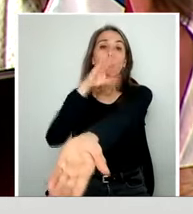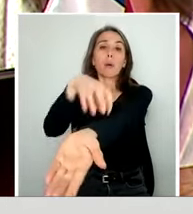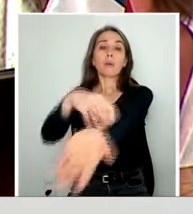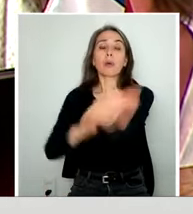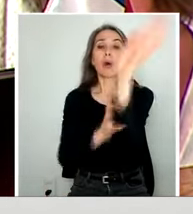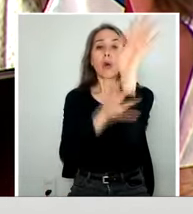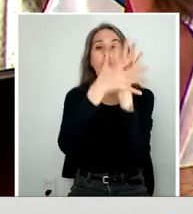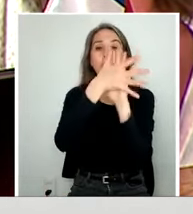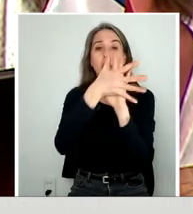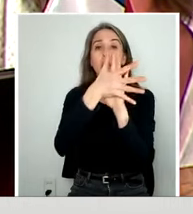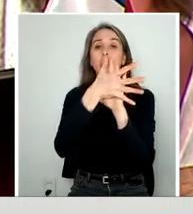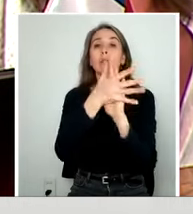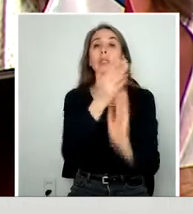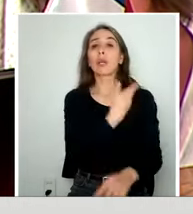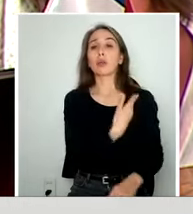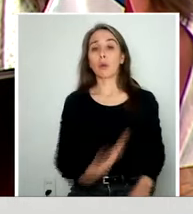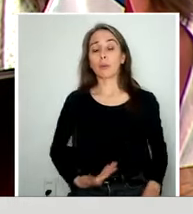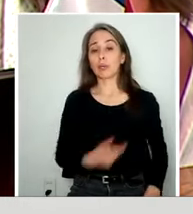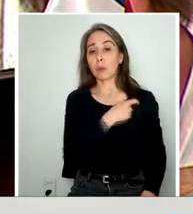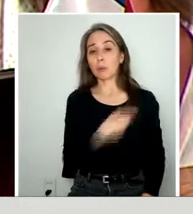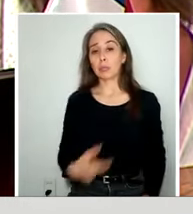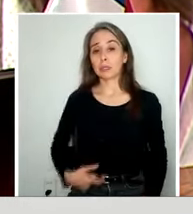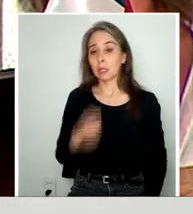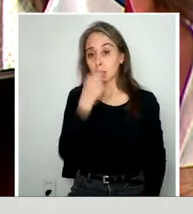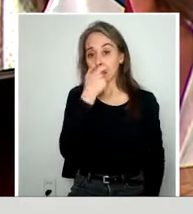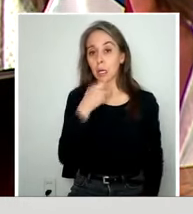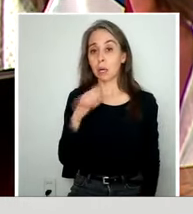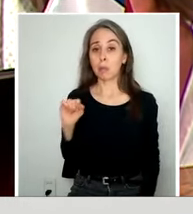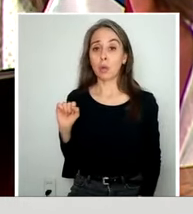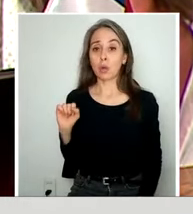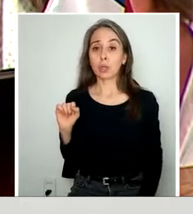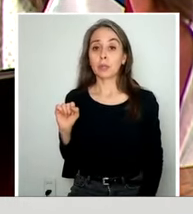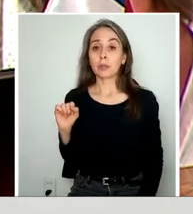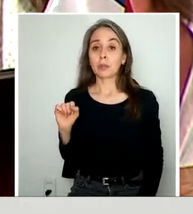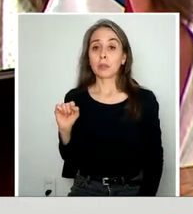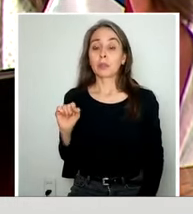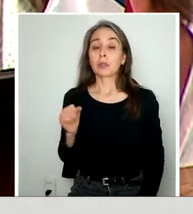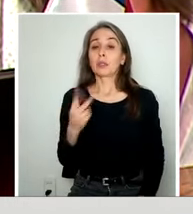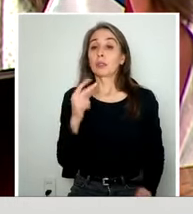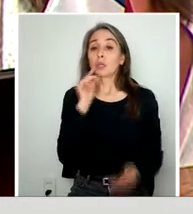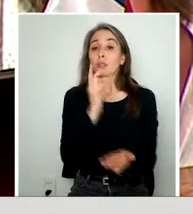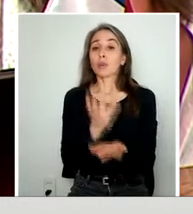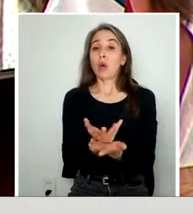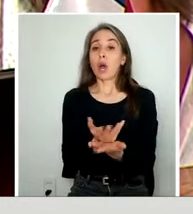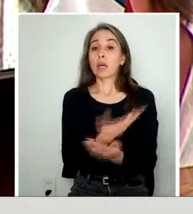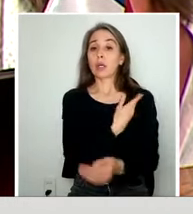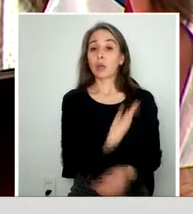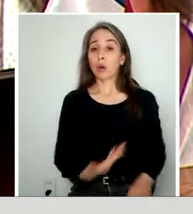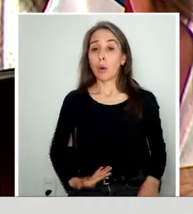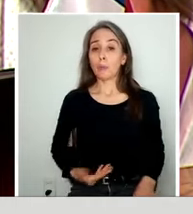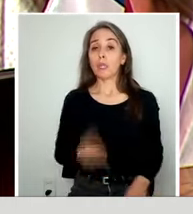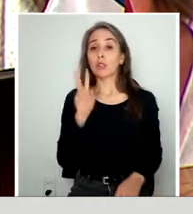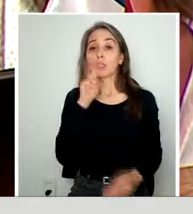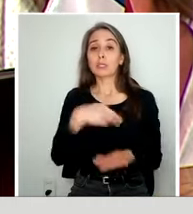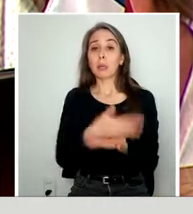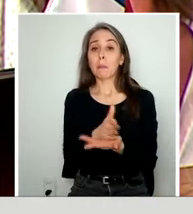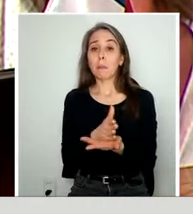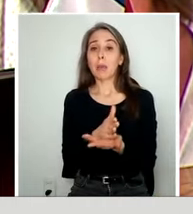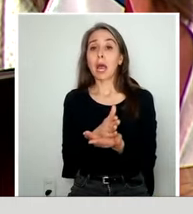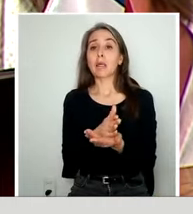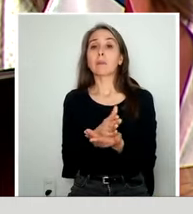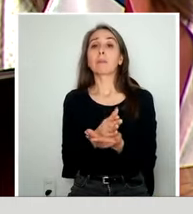el mandato del presidente Gabriel boric no existe el Gobierno no tiene un plan para sacarnos de este Infierno